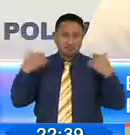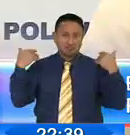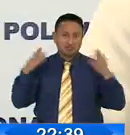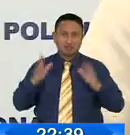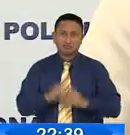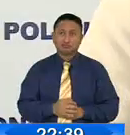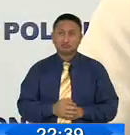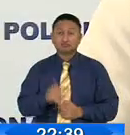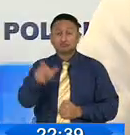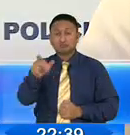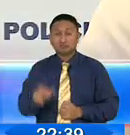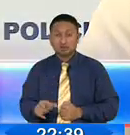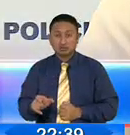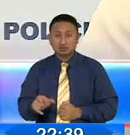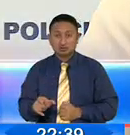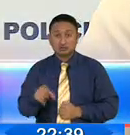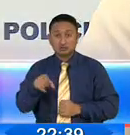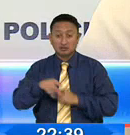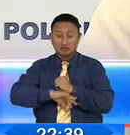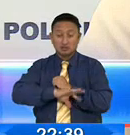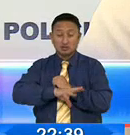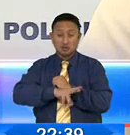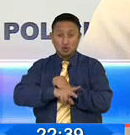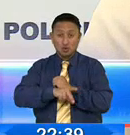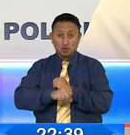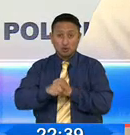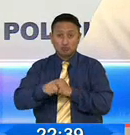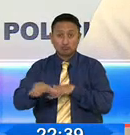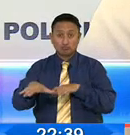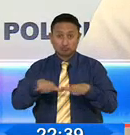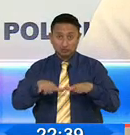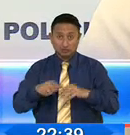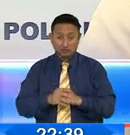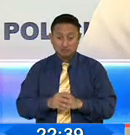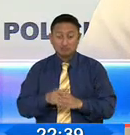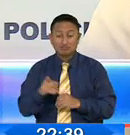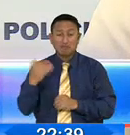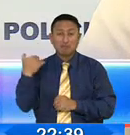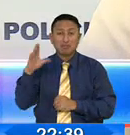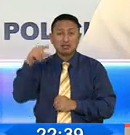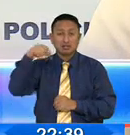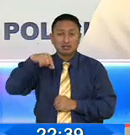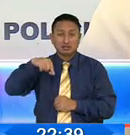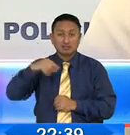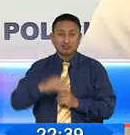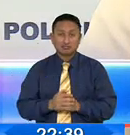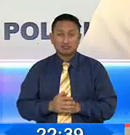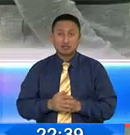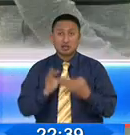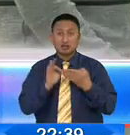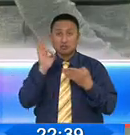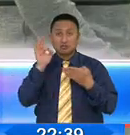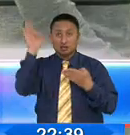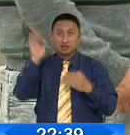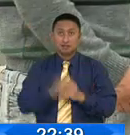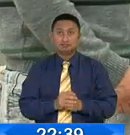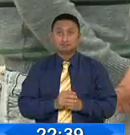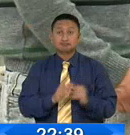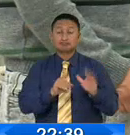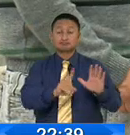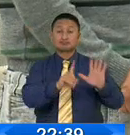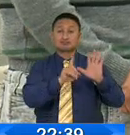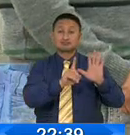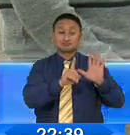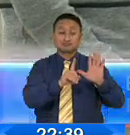robo a personas, como es calificado este tipo de actividades, es uno de los mayores pesos delictuales, el de mayor frecuencia. De los 6 detenidos, 3 cuentan